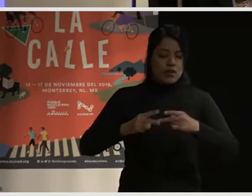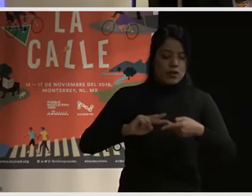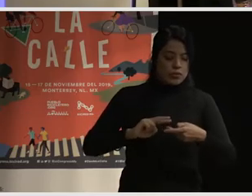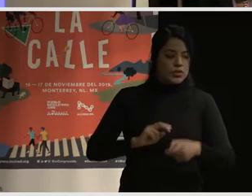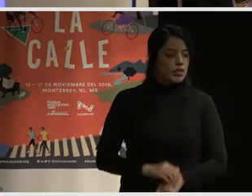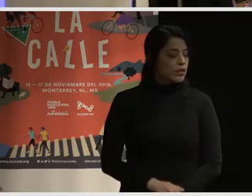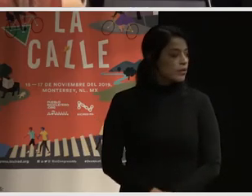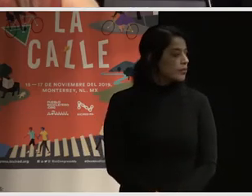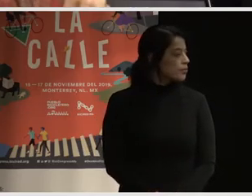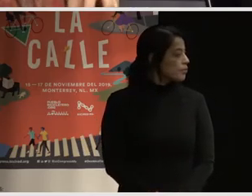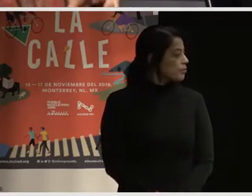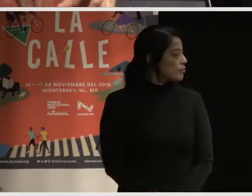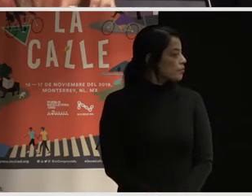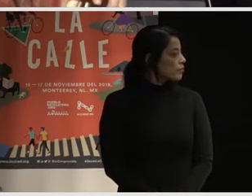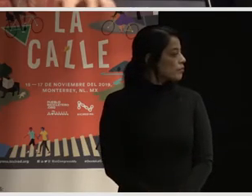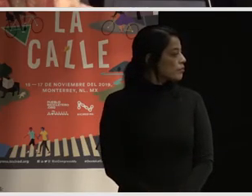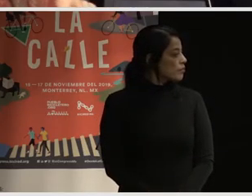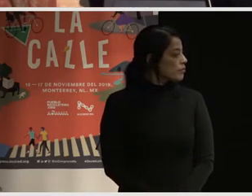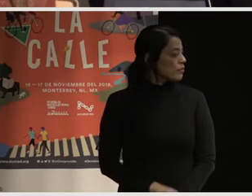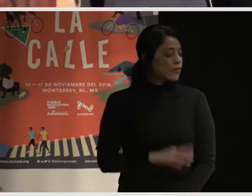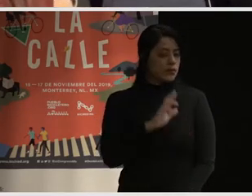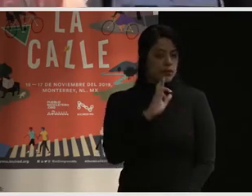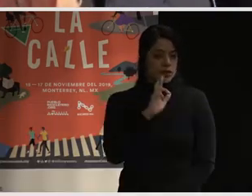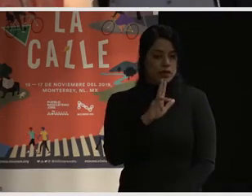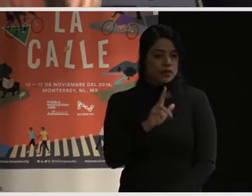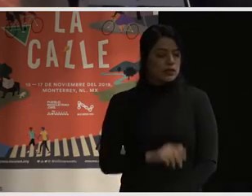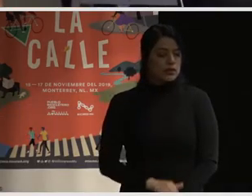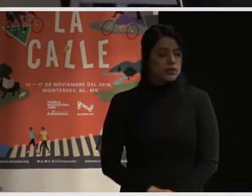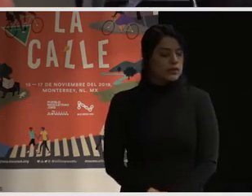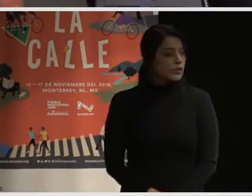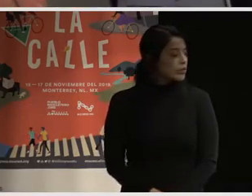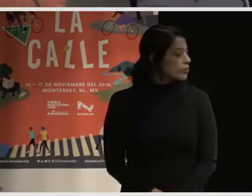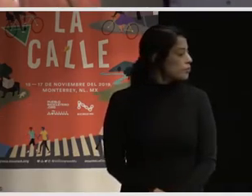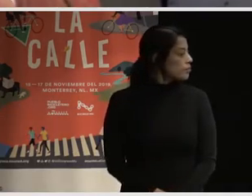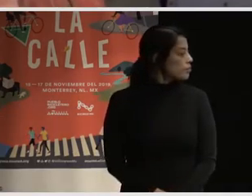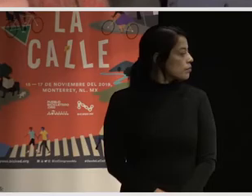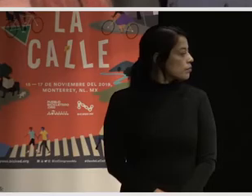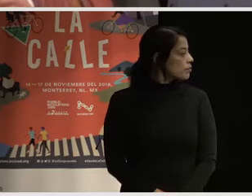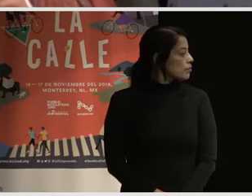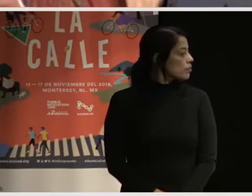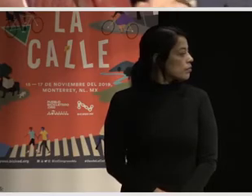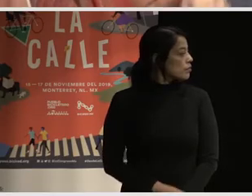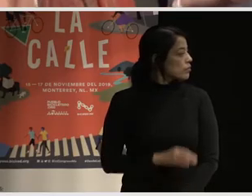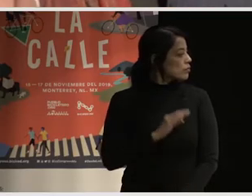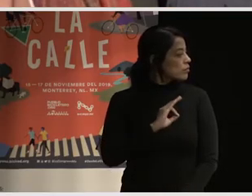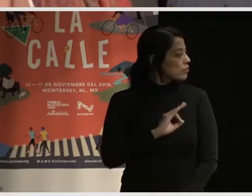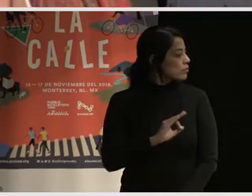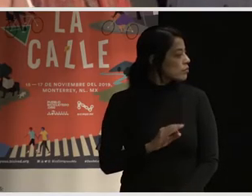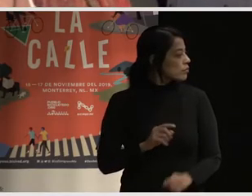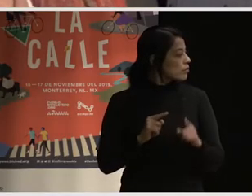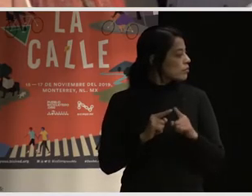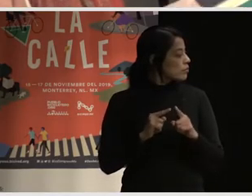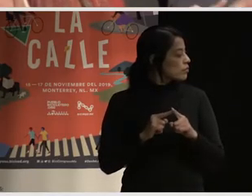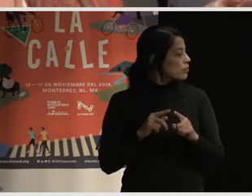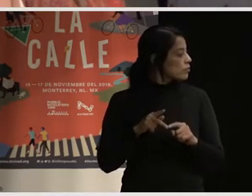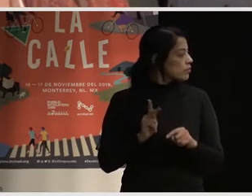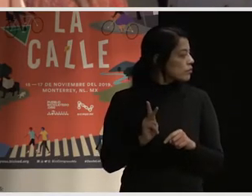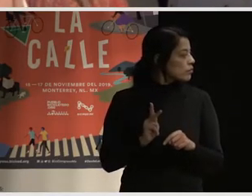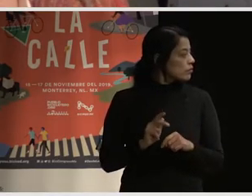bueno tratando de responder algunas mejor me puedo llevar tarea y después le pueden responder pero la parte